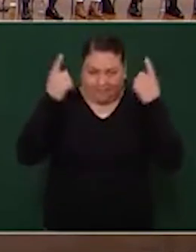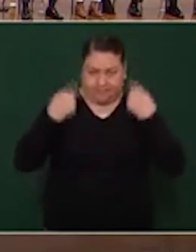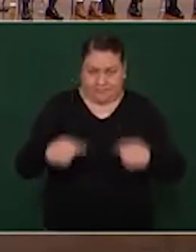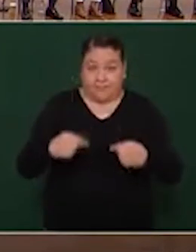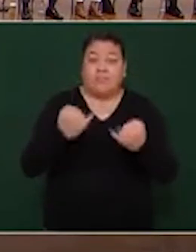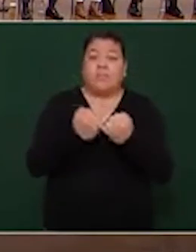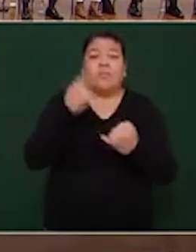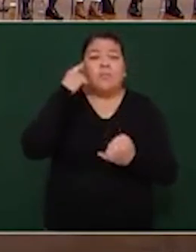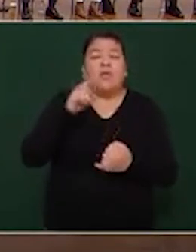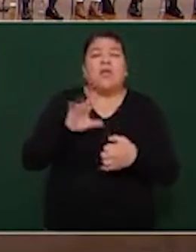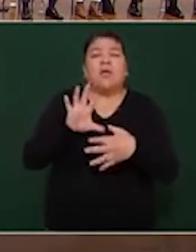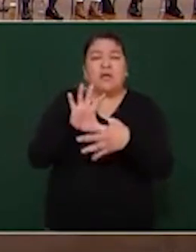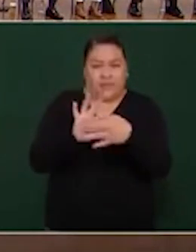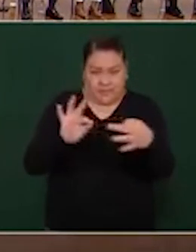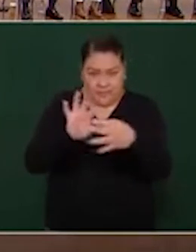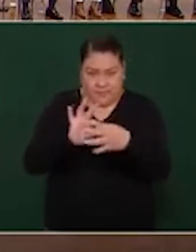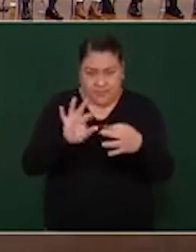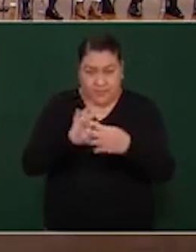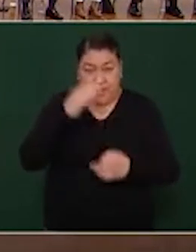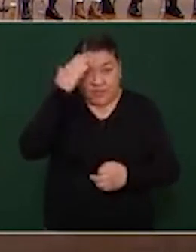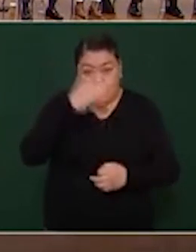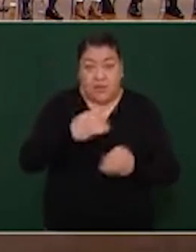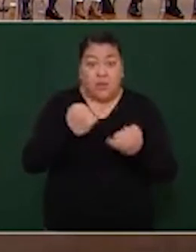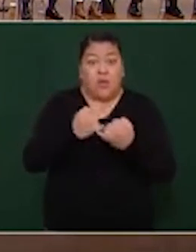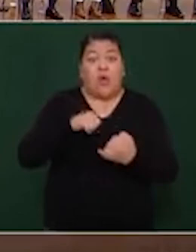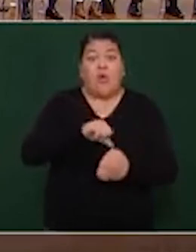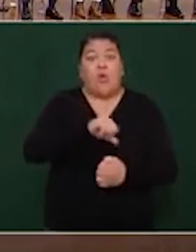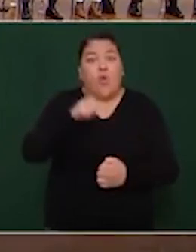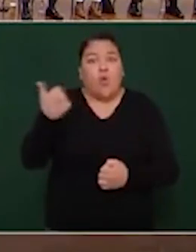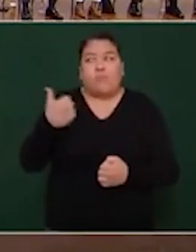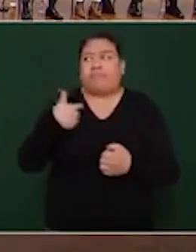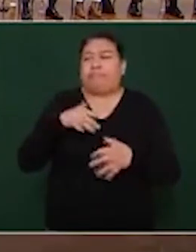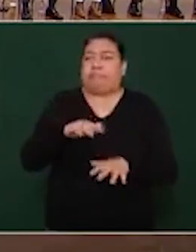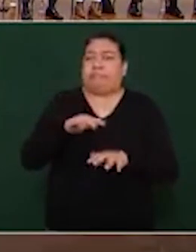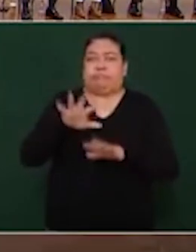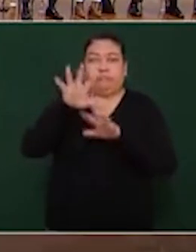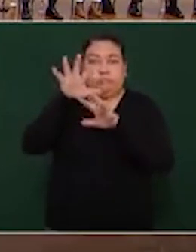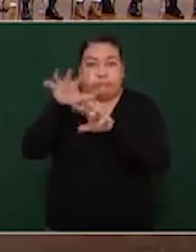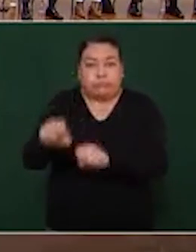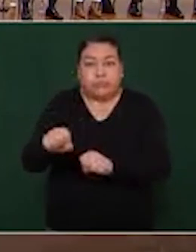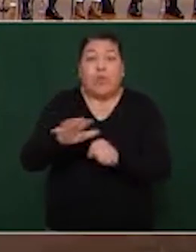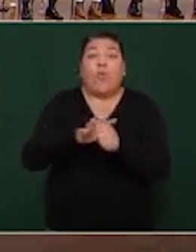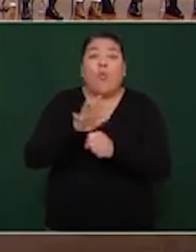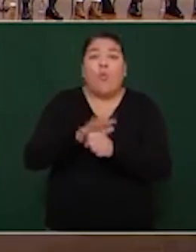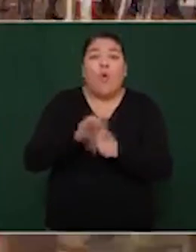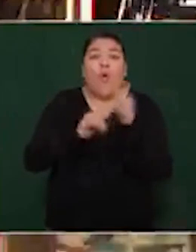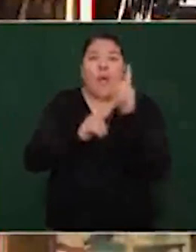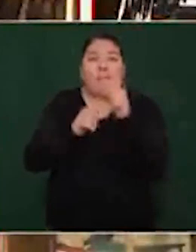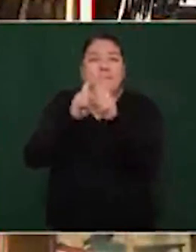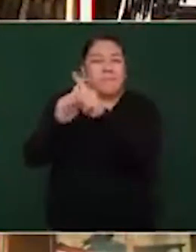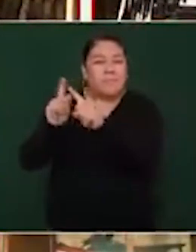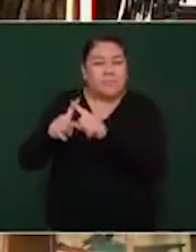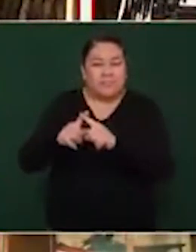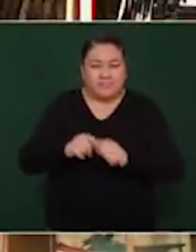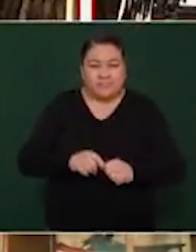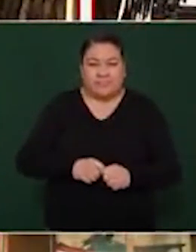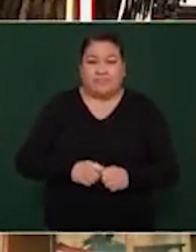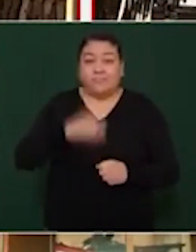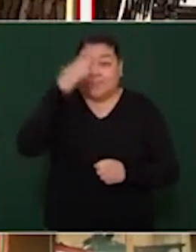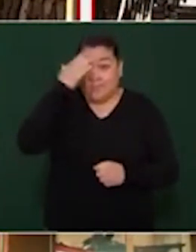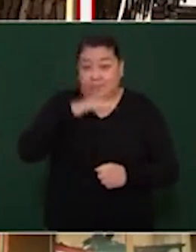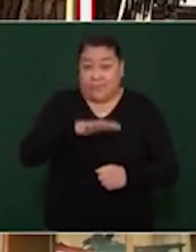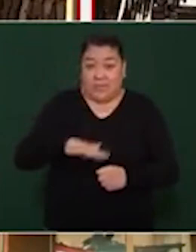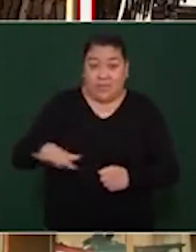para comentar un aseguramiento histórico de armamento que se realizó